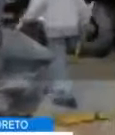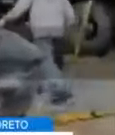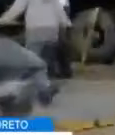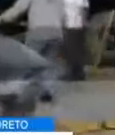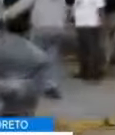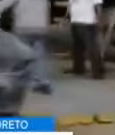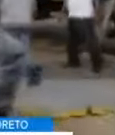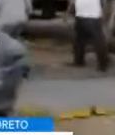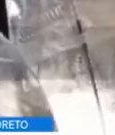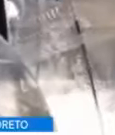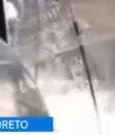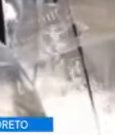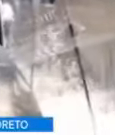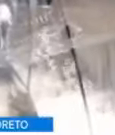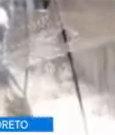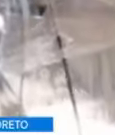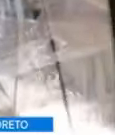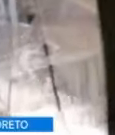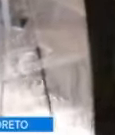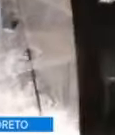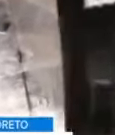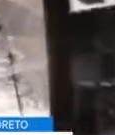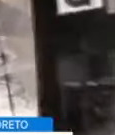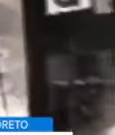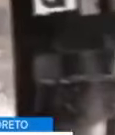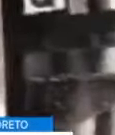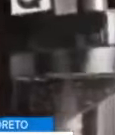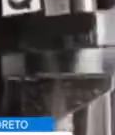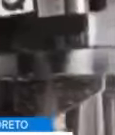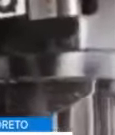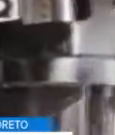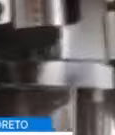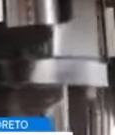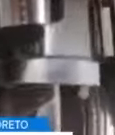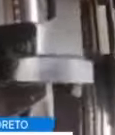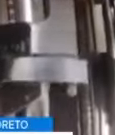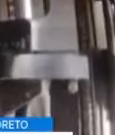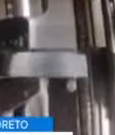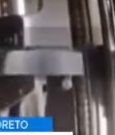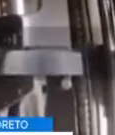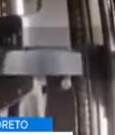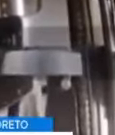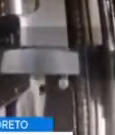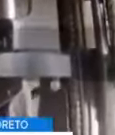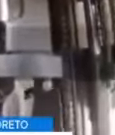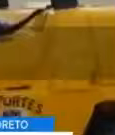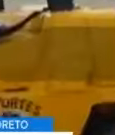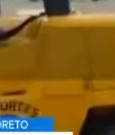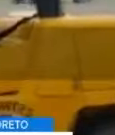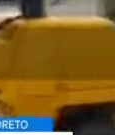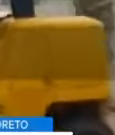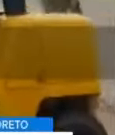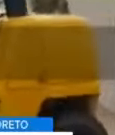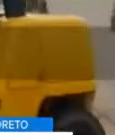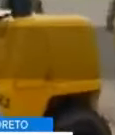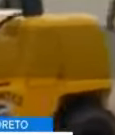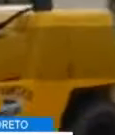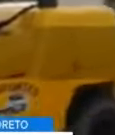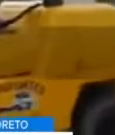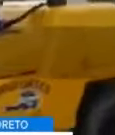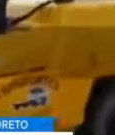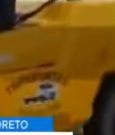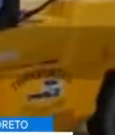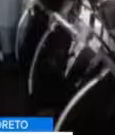kimsakal, potunka, mawa, sapurua, kipka, barole, satja, lurtap, harakiri. Coronavirus, uzumpi, uzunka, tanakataki.